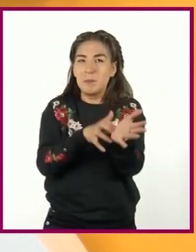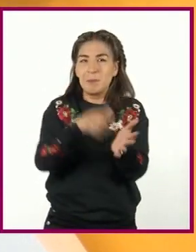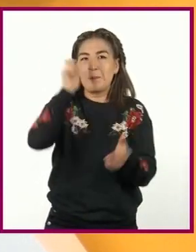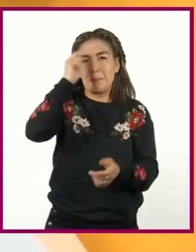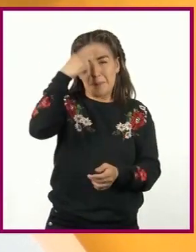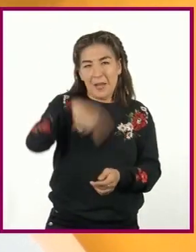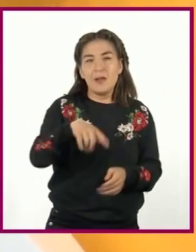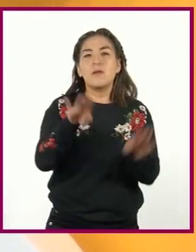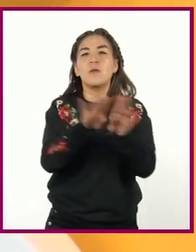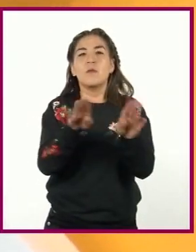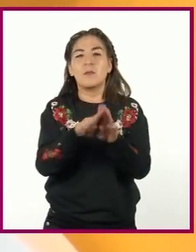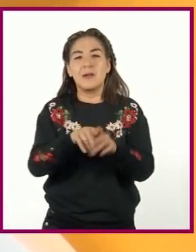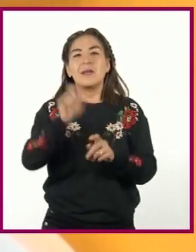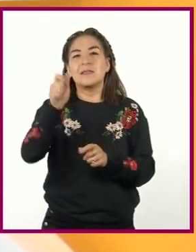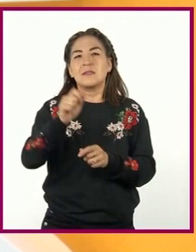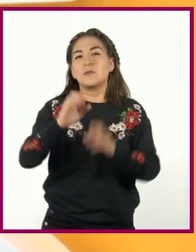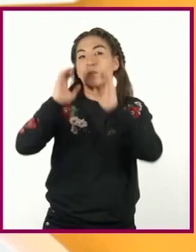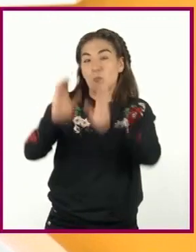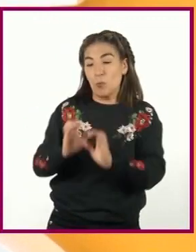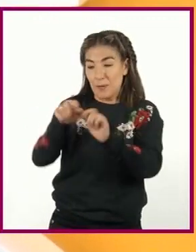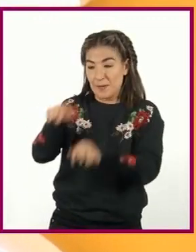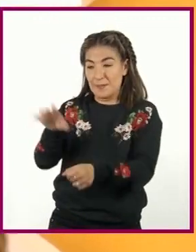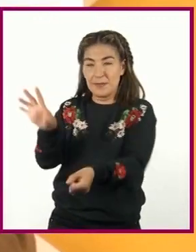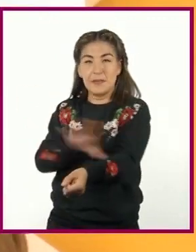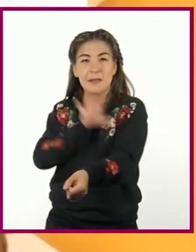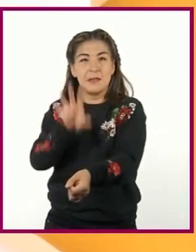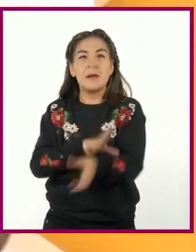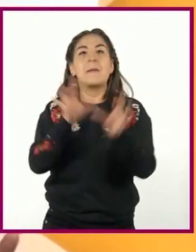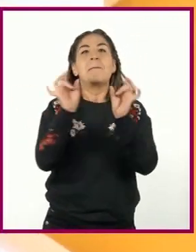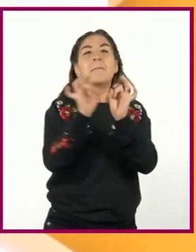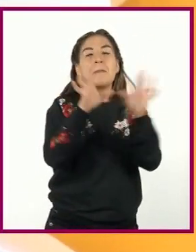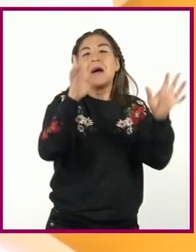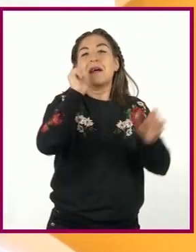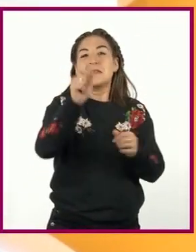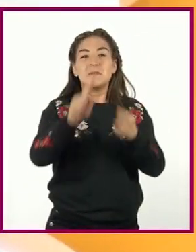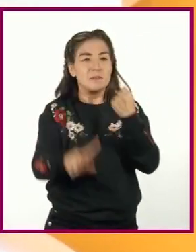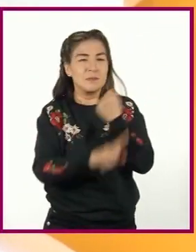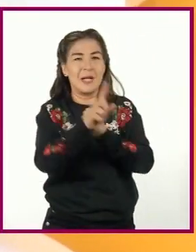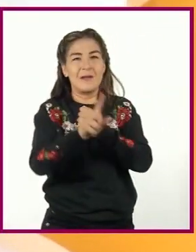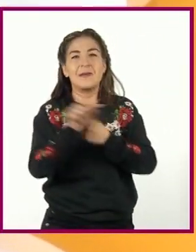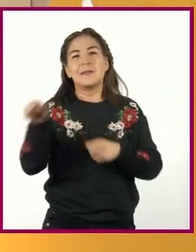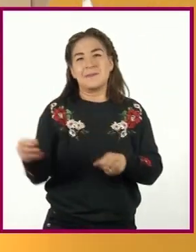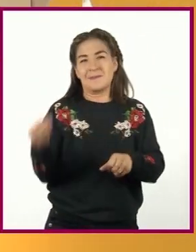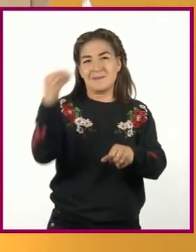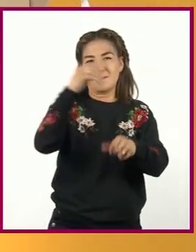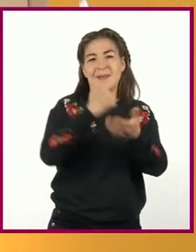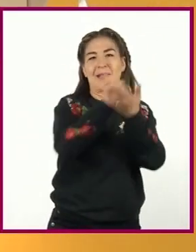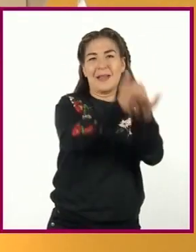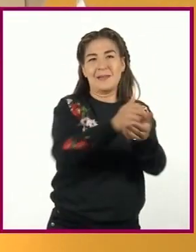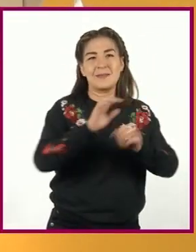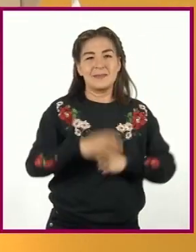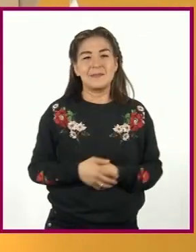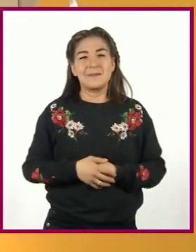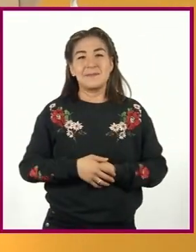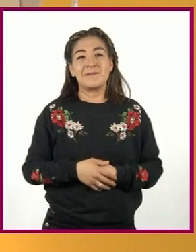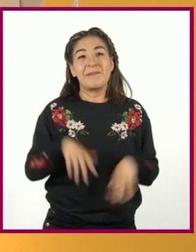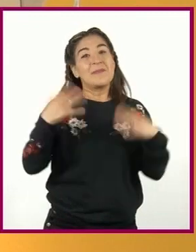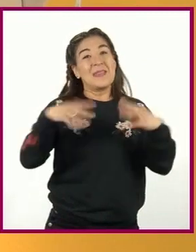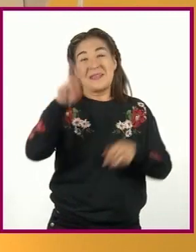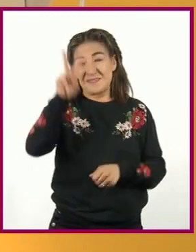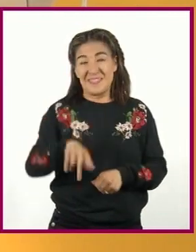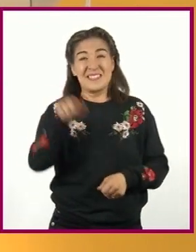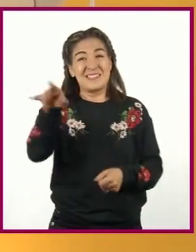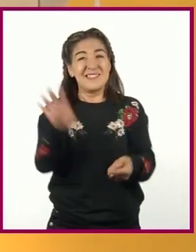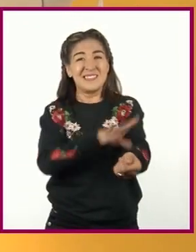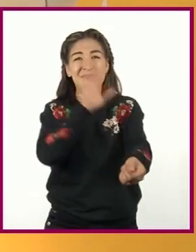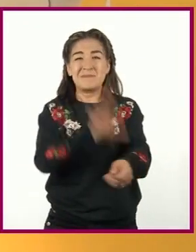de generación en reserva para soportar cualquier anomalía en la red. La electricidad tiene un